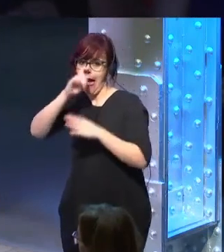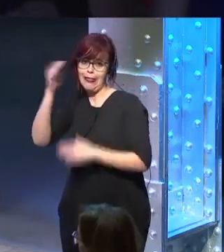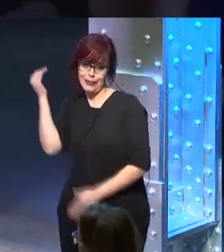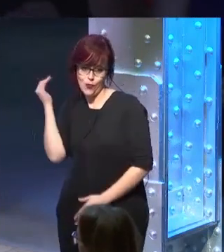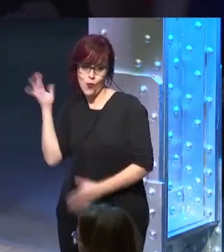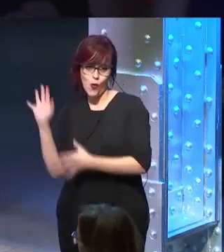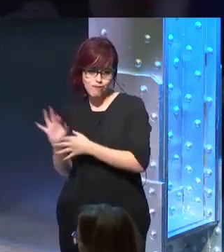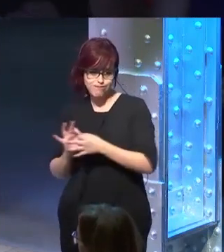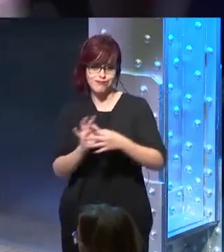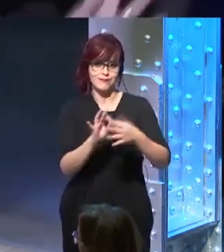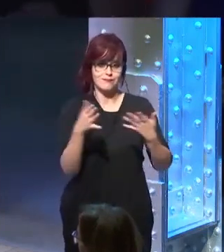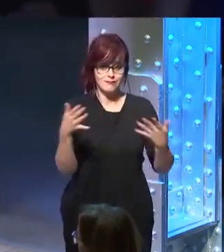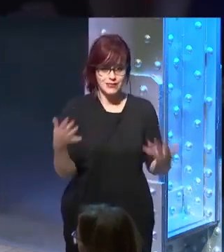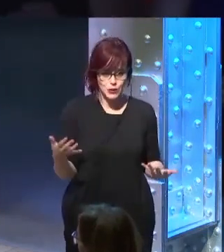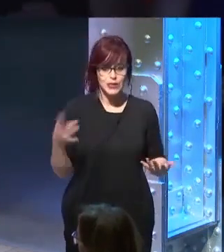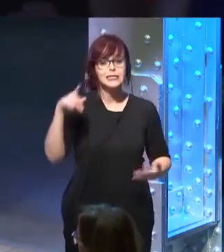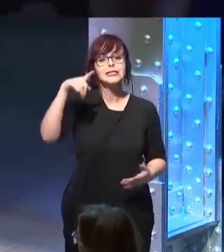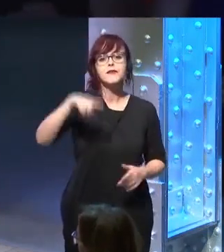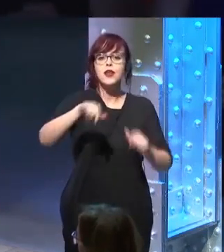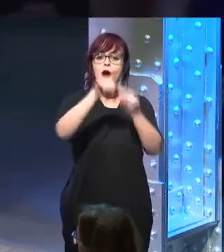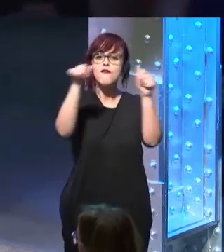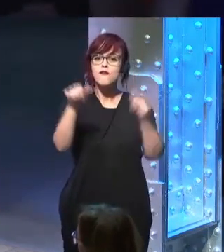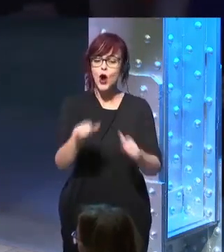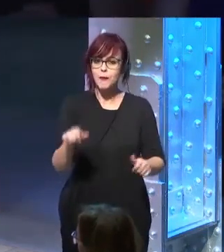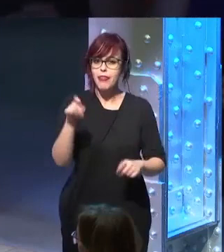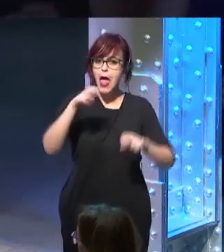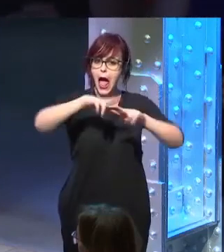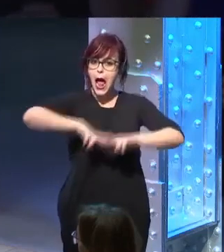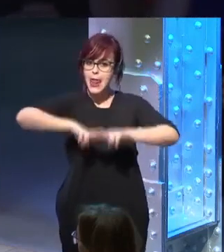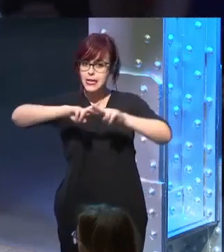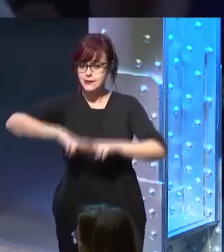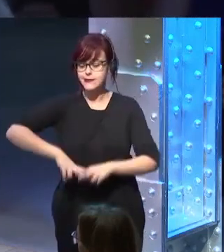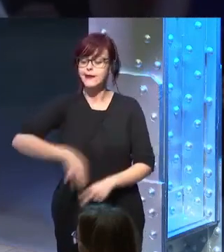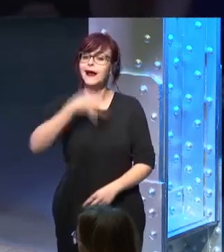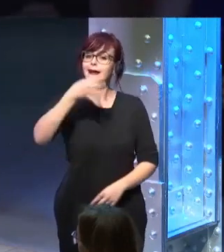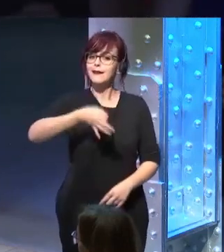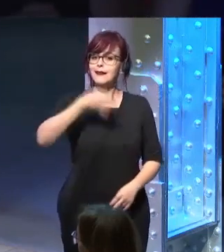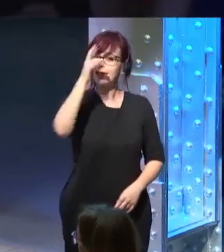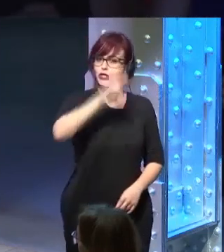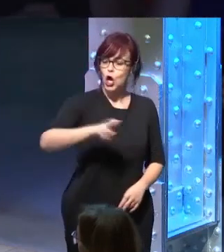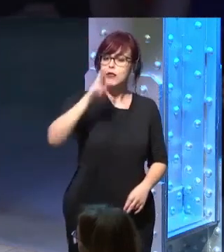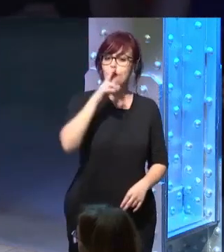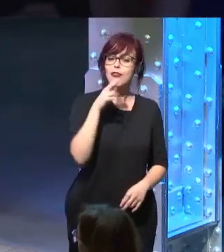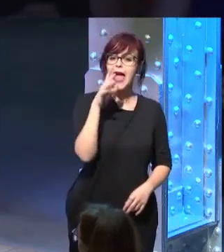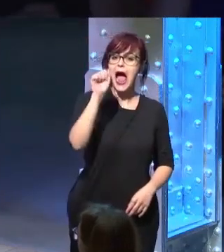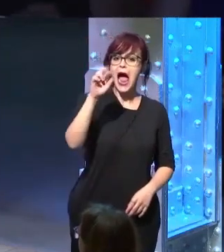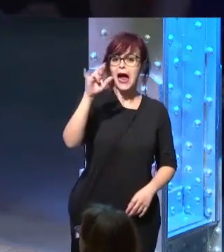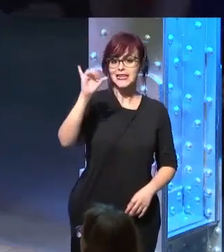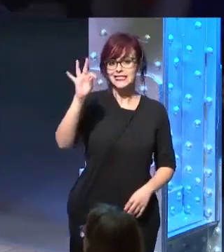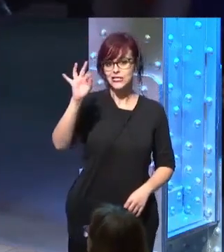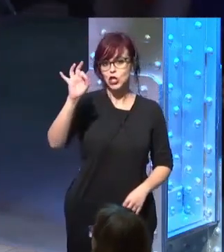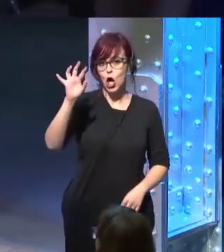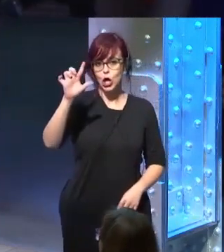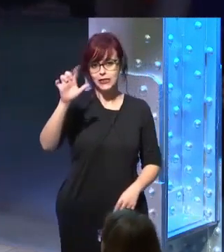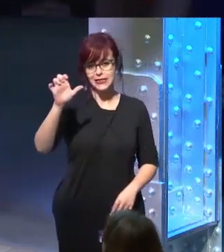la antigüedad. Y también las formas del análisis retórico vuelven a Aristóteles y a Cicerón. Y de